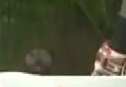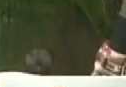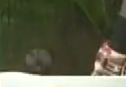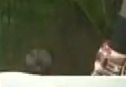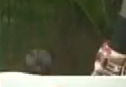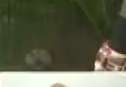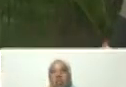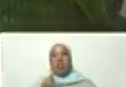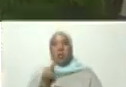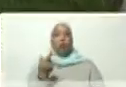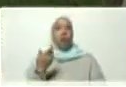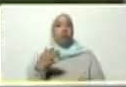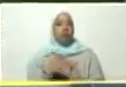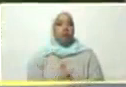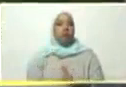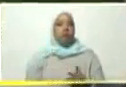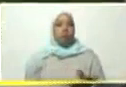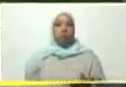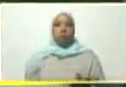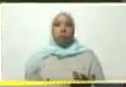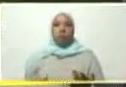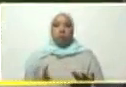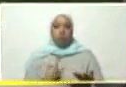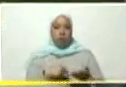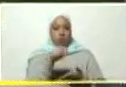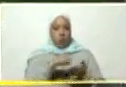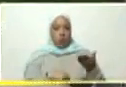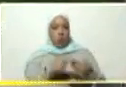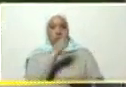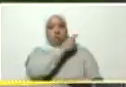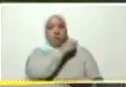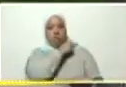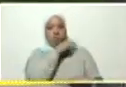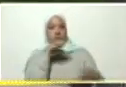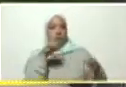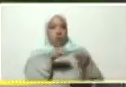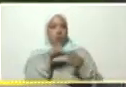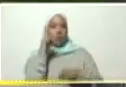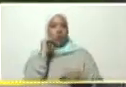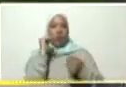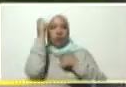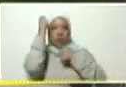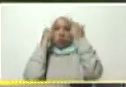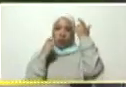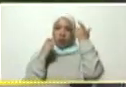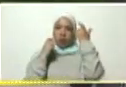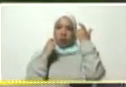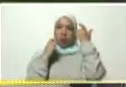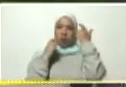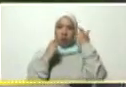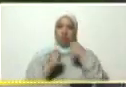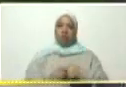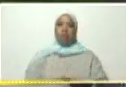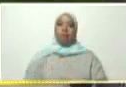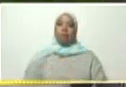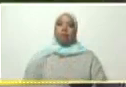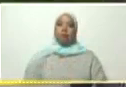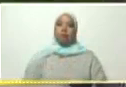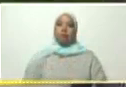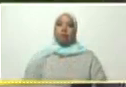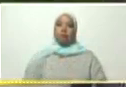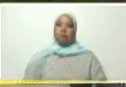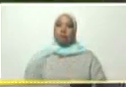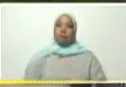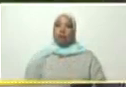Infante firmada por la jefa de esta vc a gusmerdis Castillo